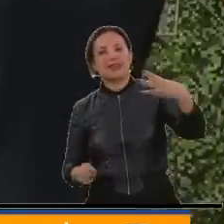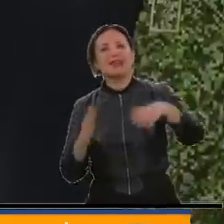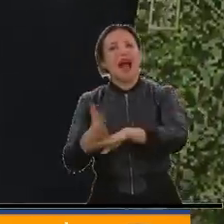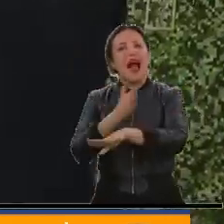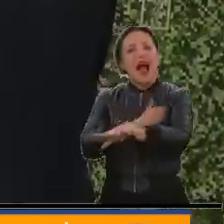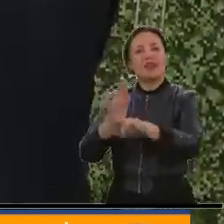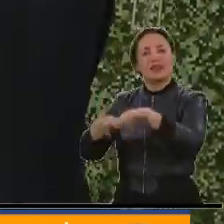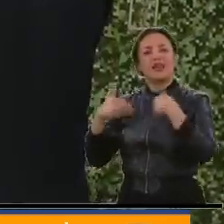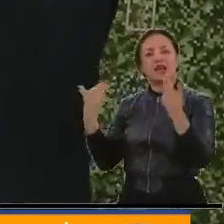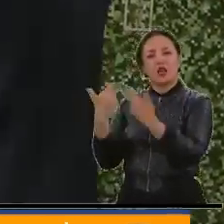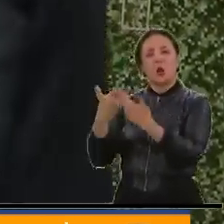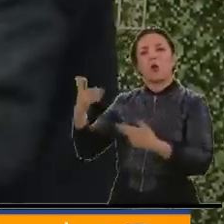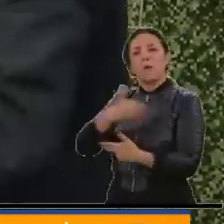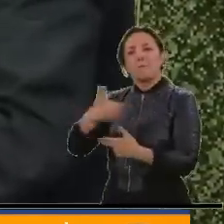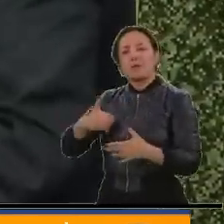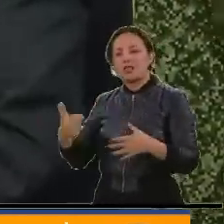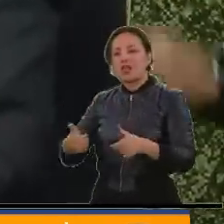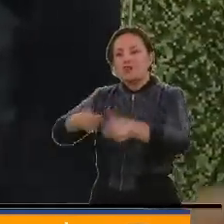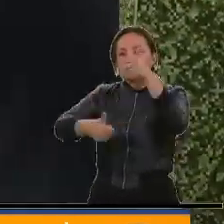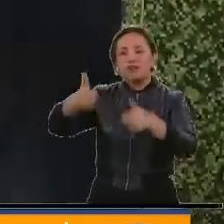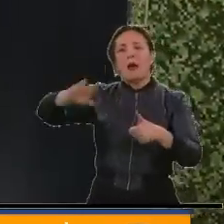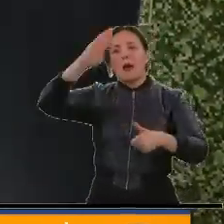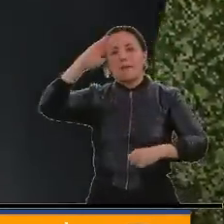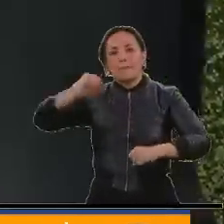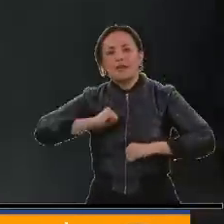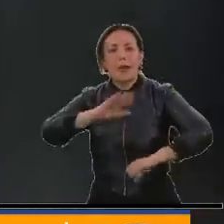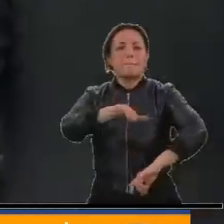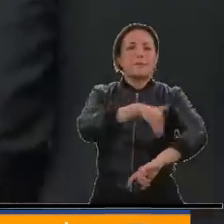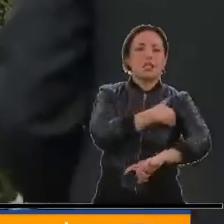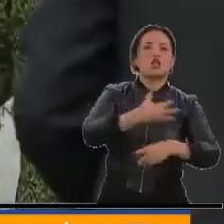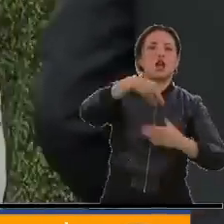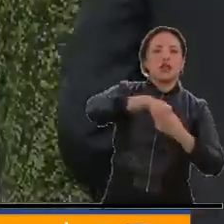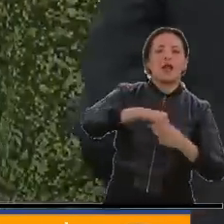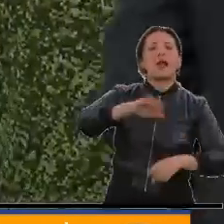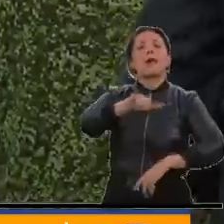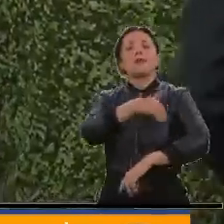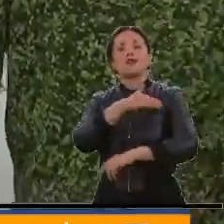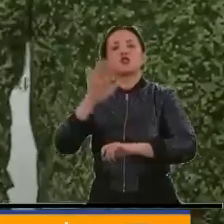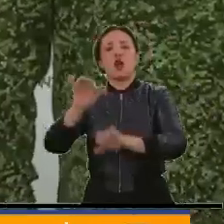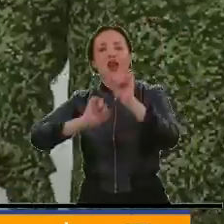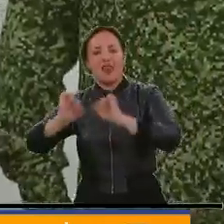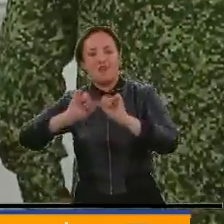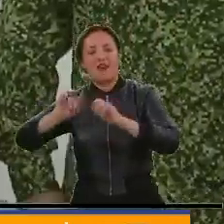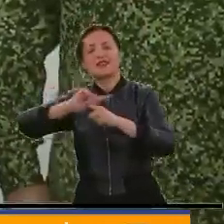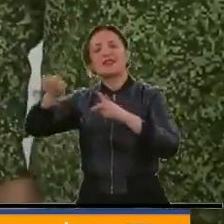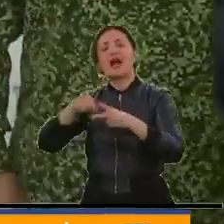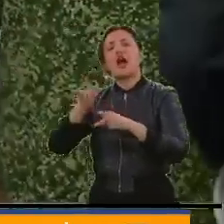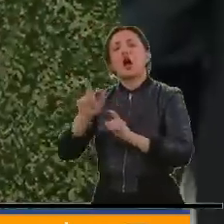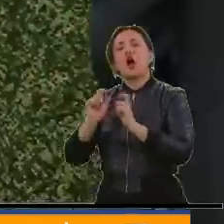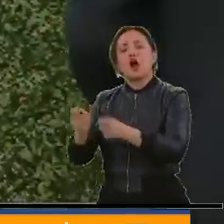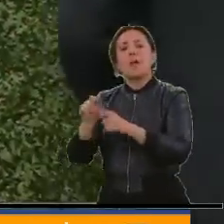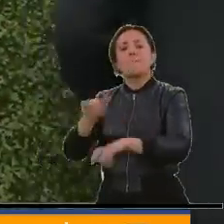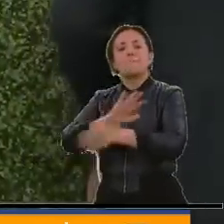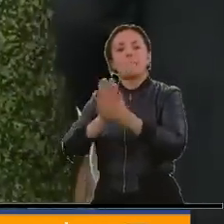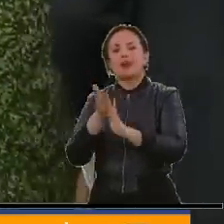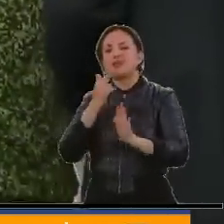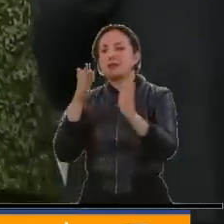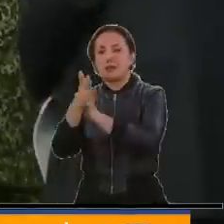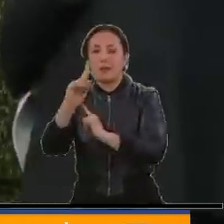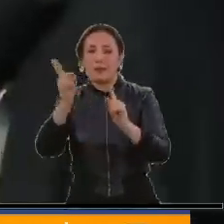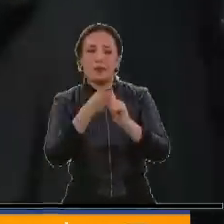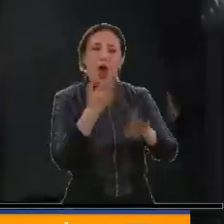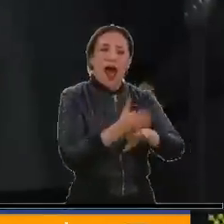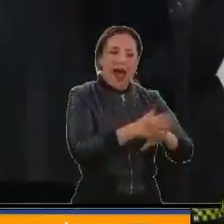presidente con la cúpula militar, el ministro de la Defensa, Interior y Comisionado de Paz. Primer anuncio, suspende el decreto que había